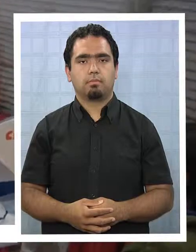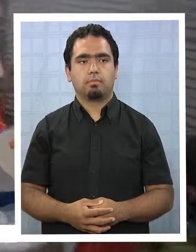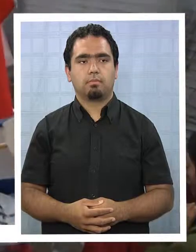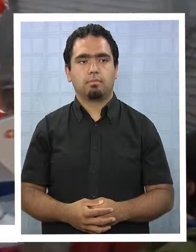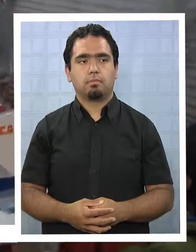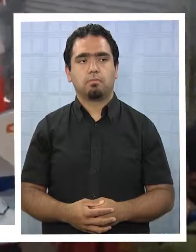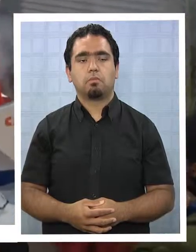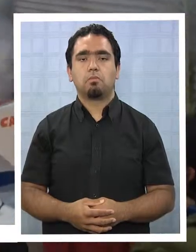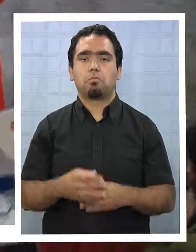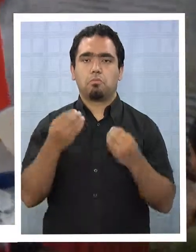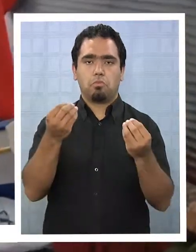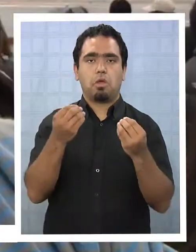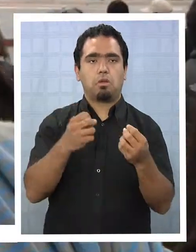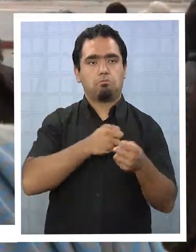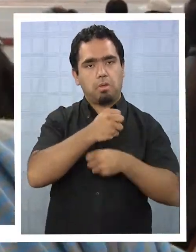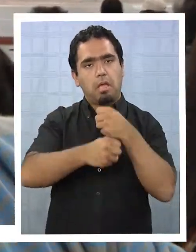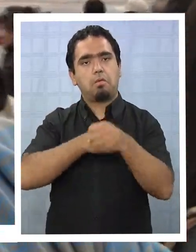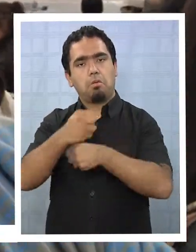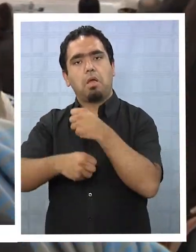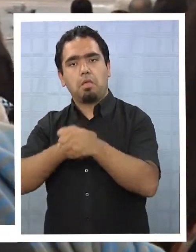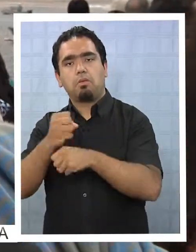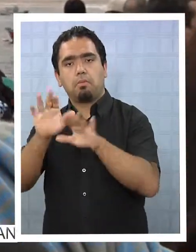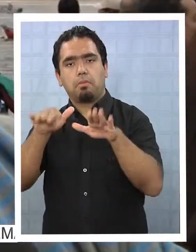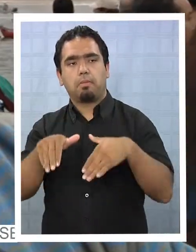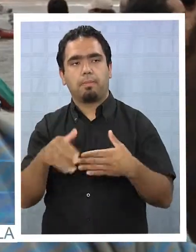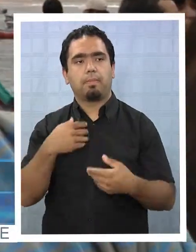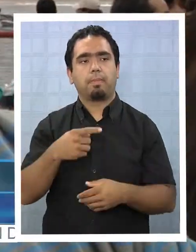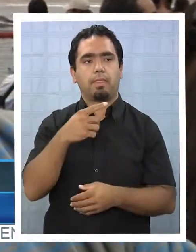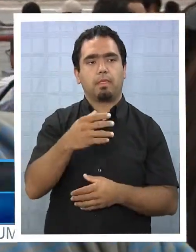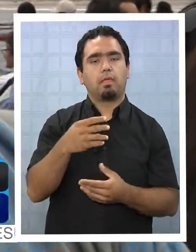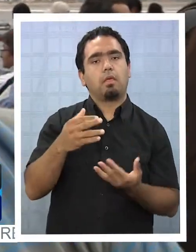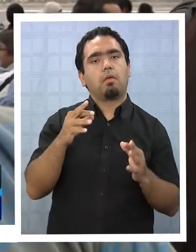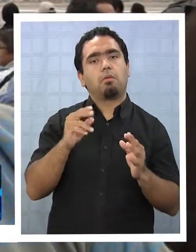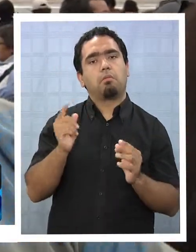Excelente, como todos los años, ¿no? Poquita gente, parece, ¿no? Sí, menos que otro año.